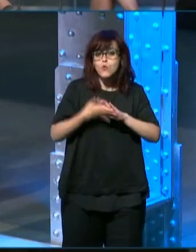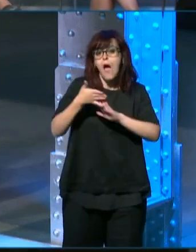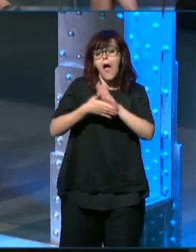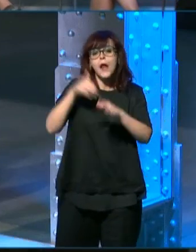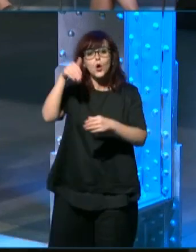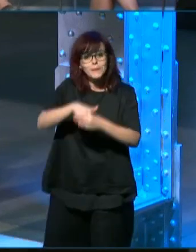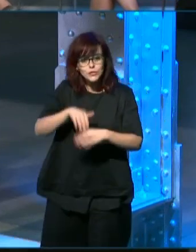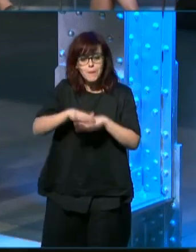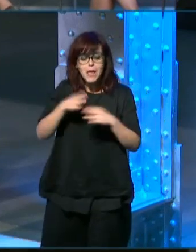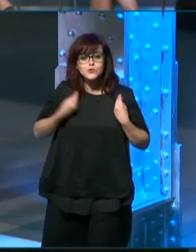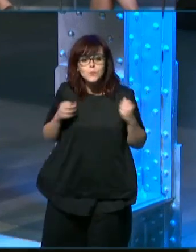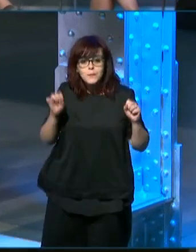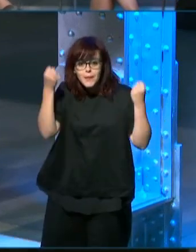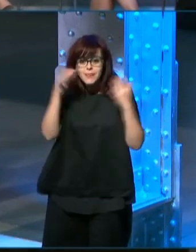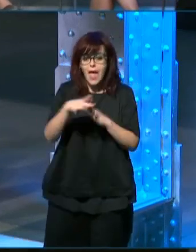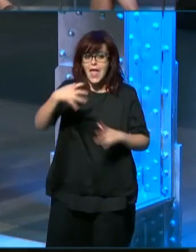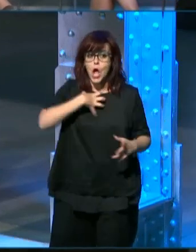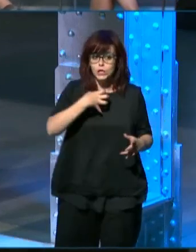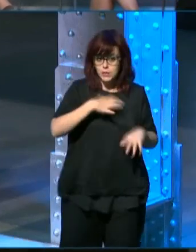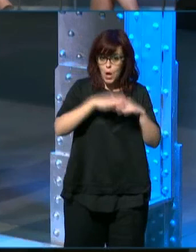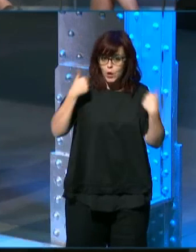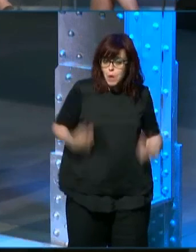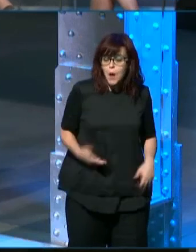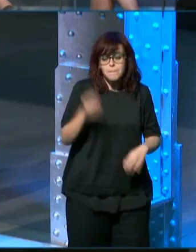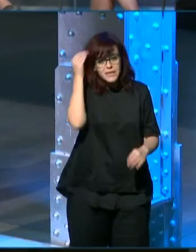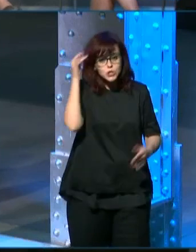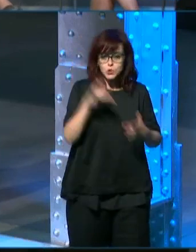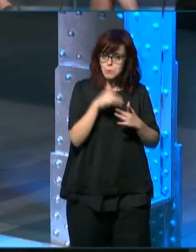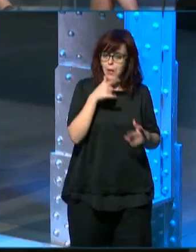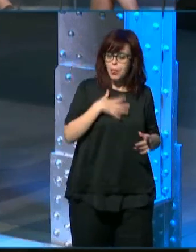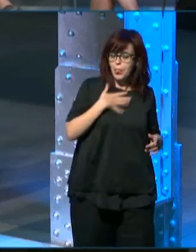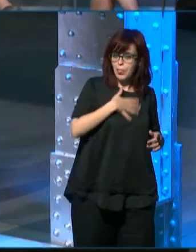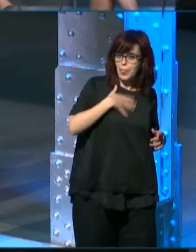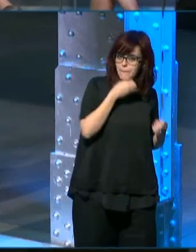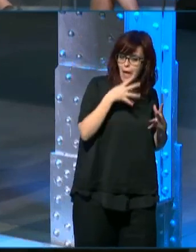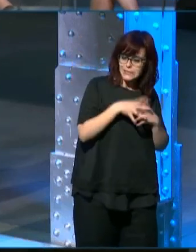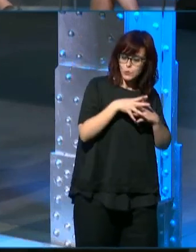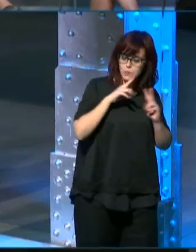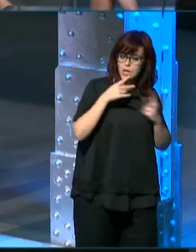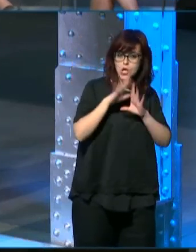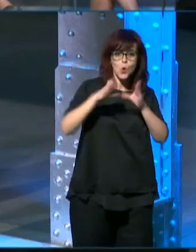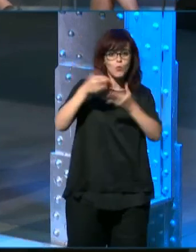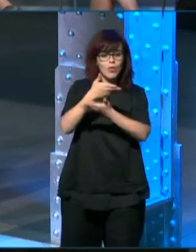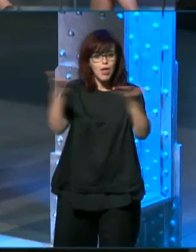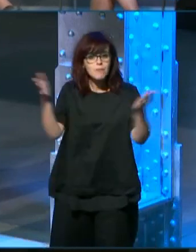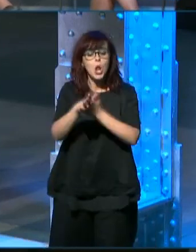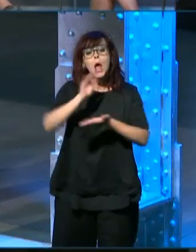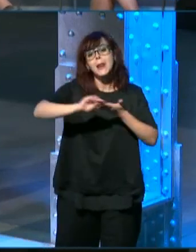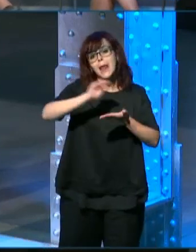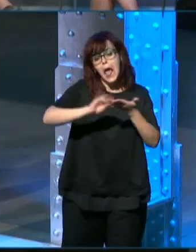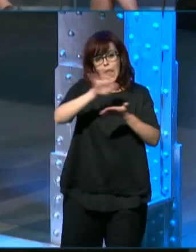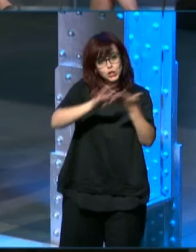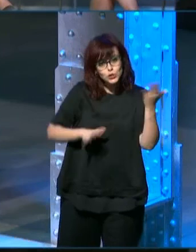para supervivencia, egoístamente porque personalmente me estructura y comunitariamente porque yo con los relatos